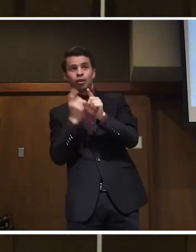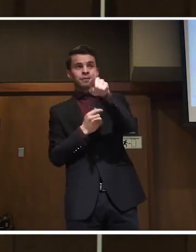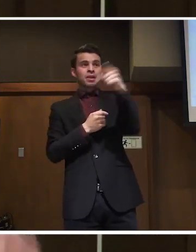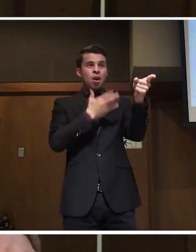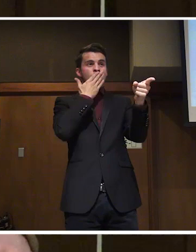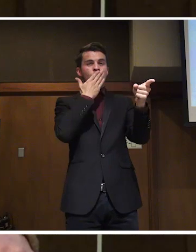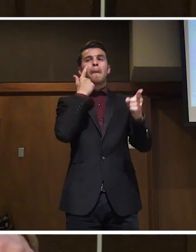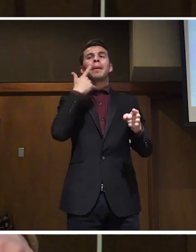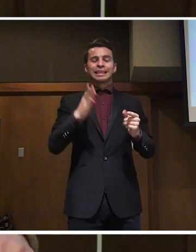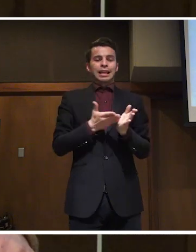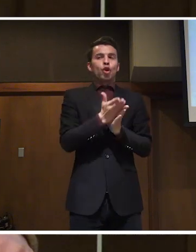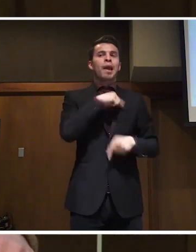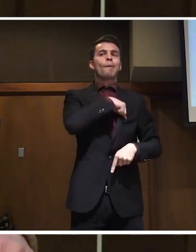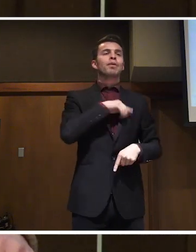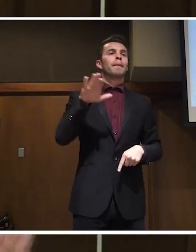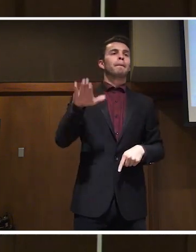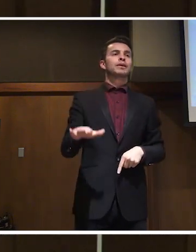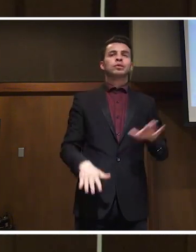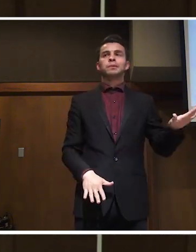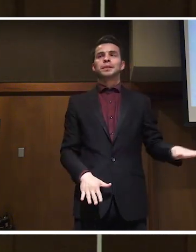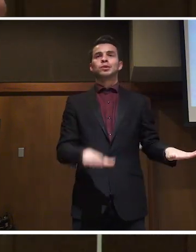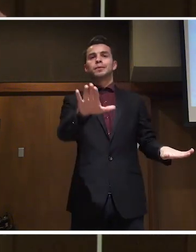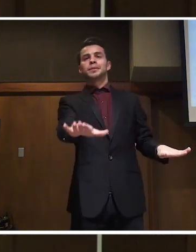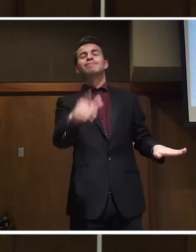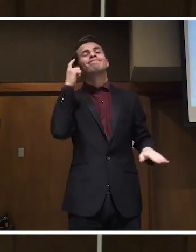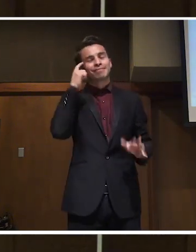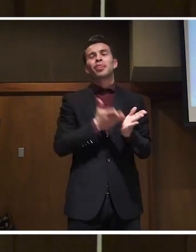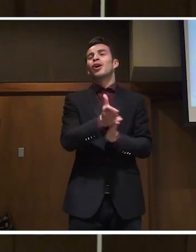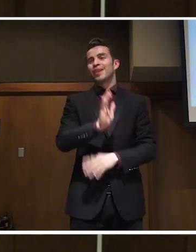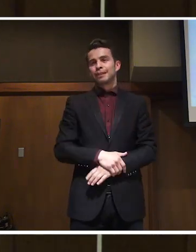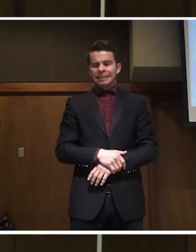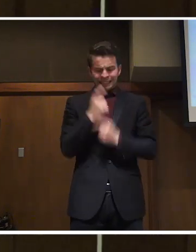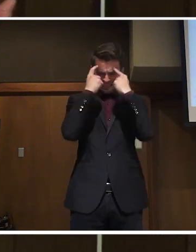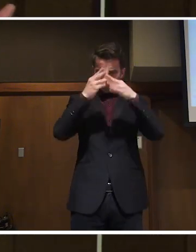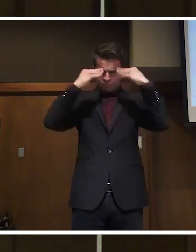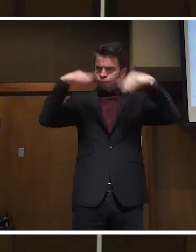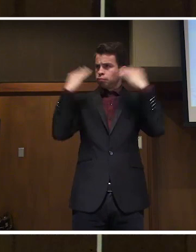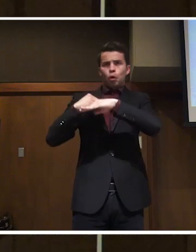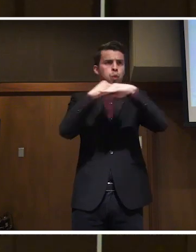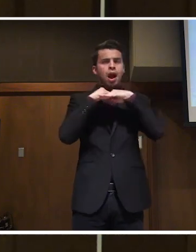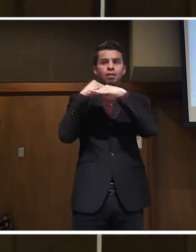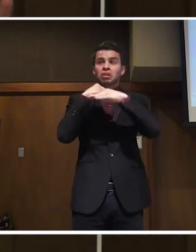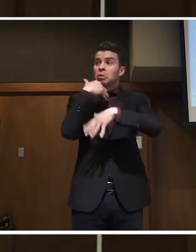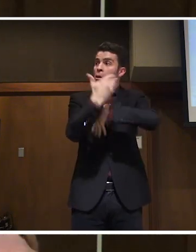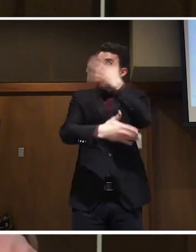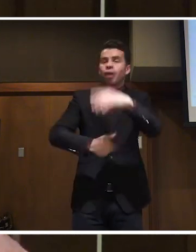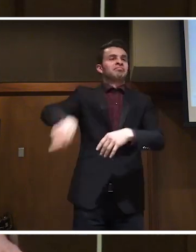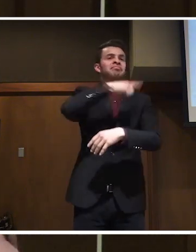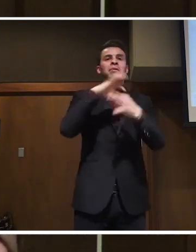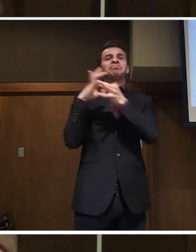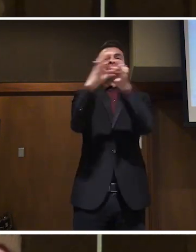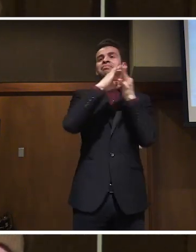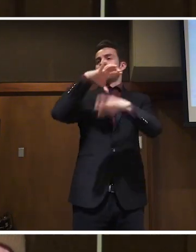vale mucho menos. Eso, por supuesto, hay que superarlo, pero superado eso y valorada las culturas regionales y todo esto, a mí me parece